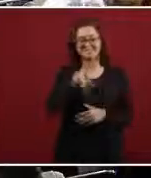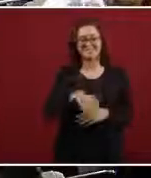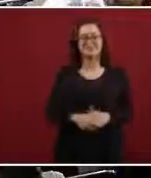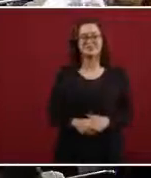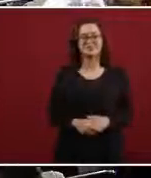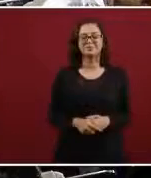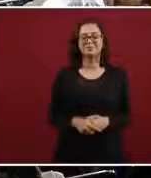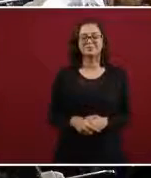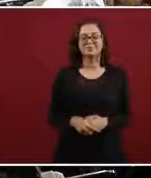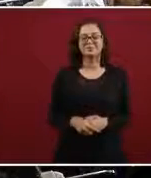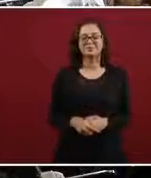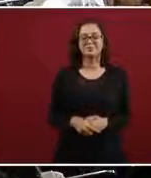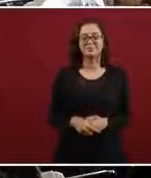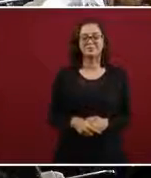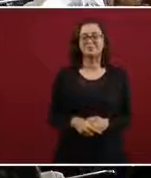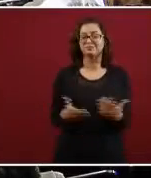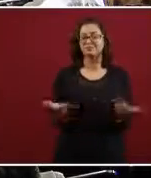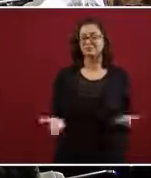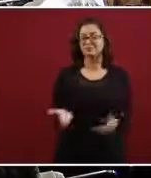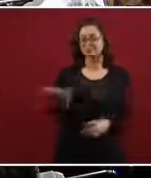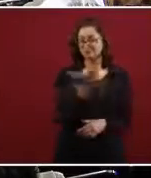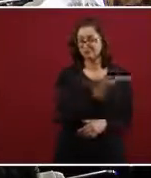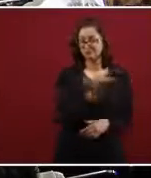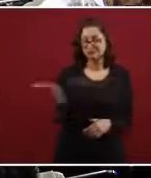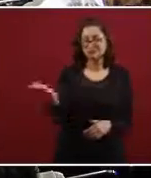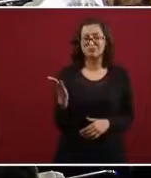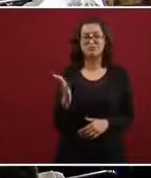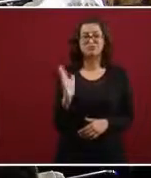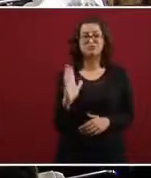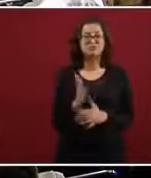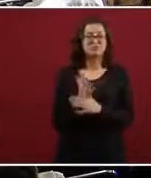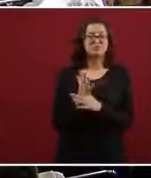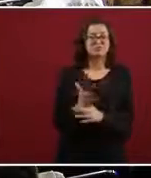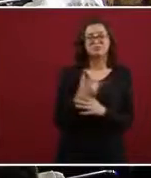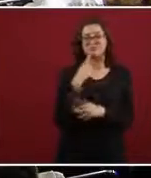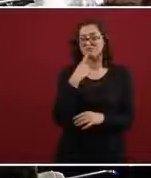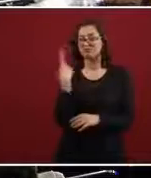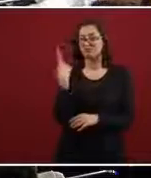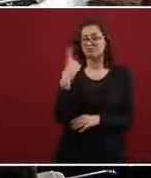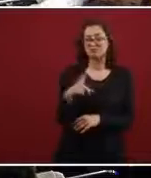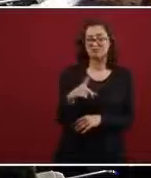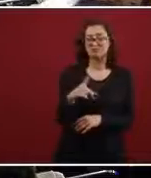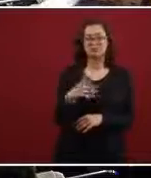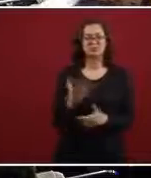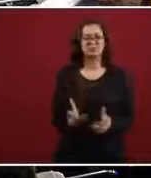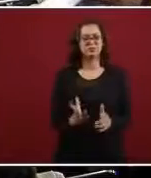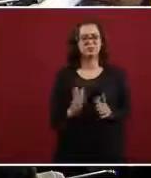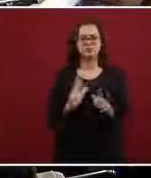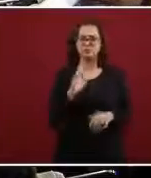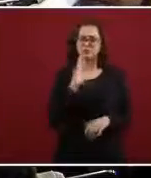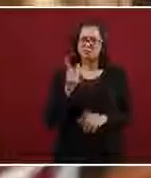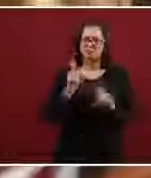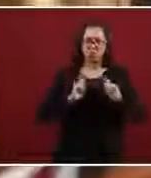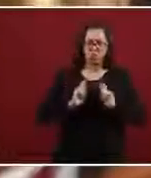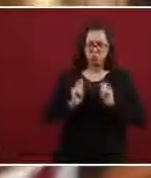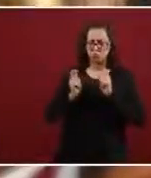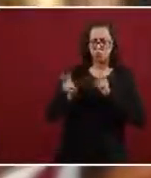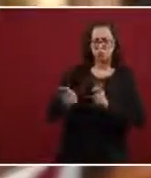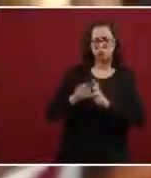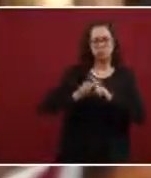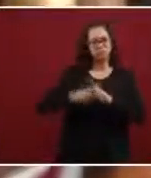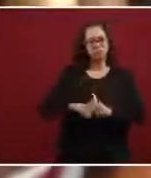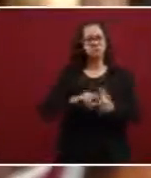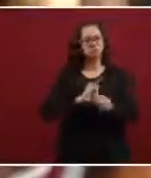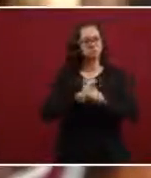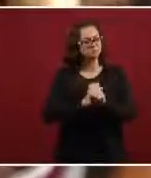Usted ha comentado que cuando hay alguna denuncia de ese tipo, lo preferible es separarse de los cargos para permitir las